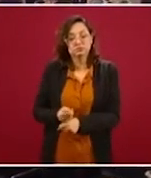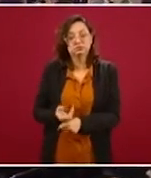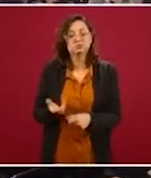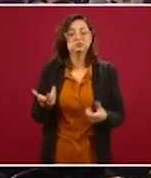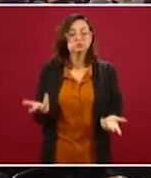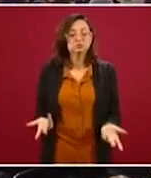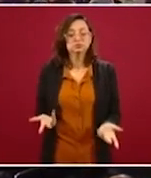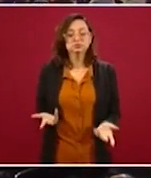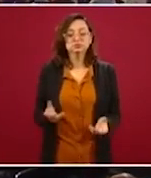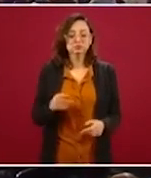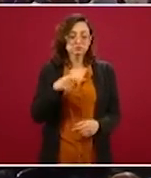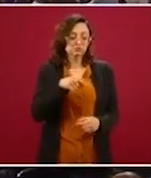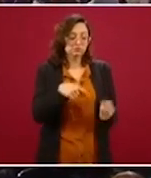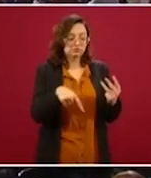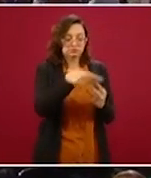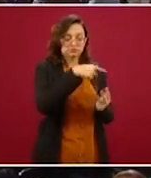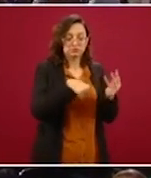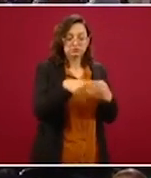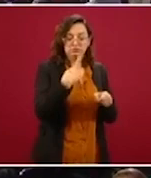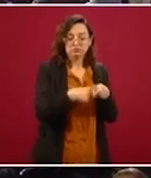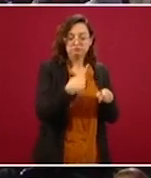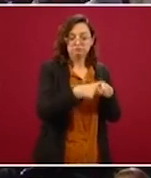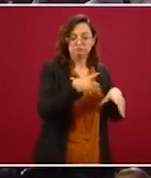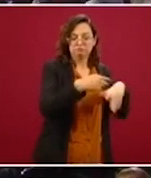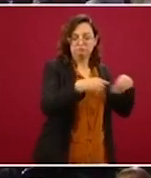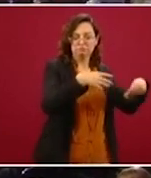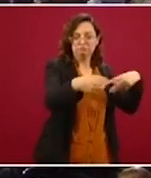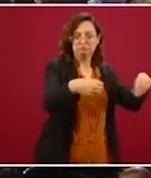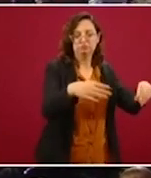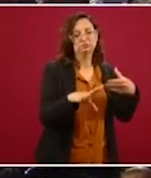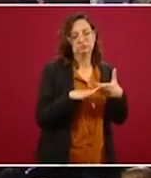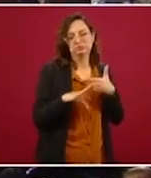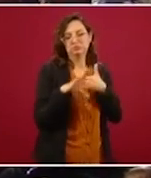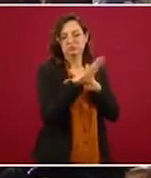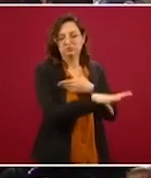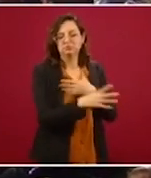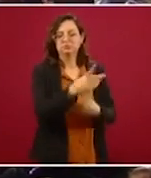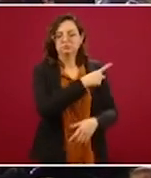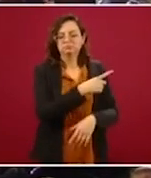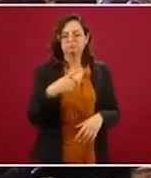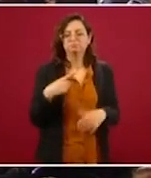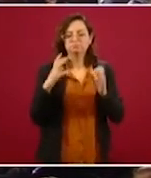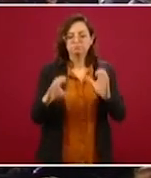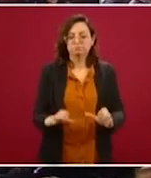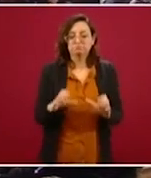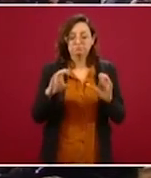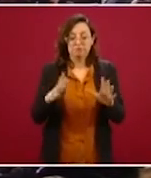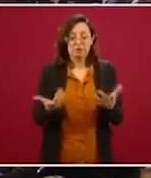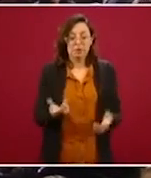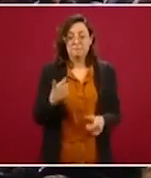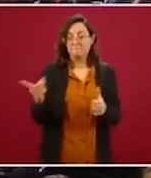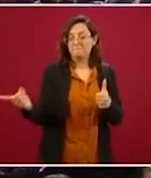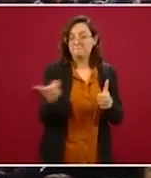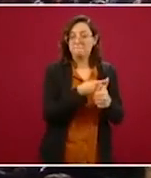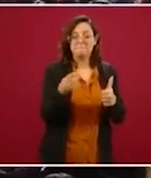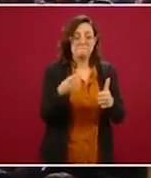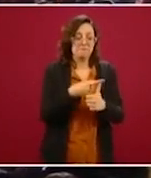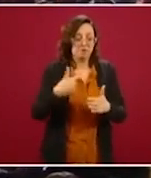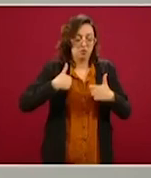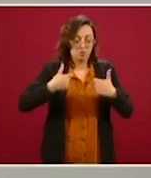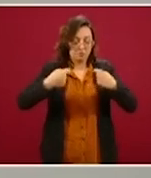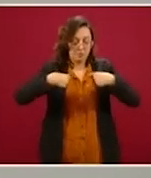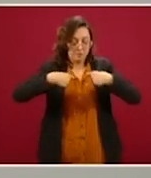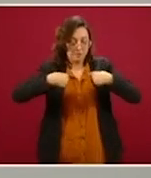si hubiera otros, se dispersen y se magnifiquen por falta de esos cuidados. El autocuidado es tan